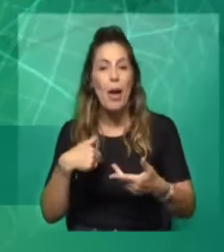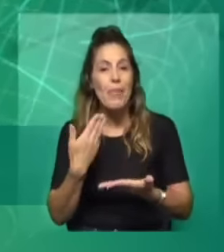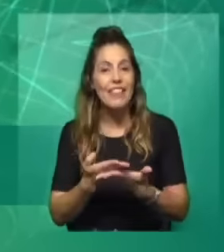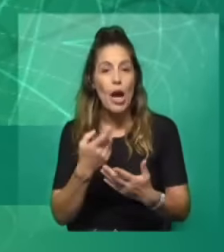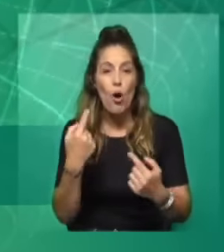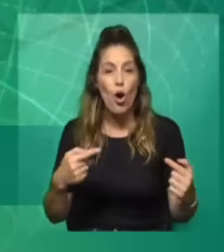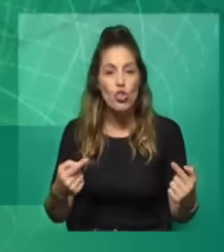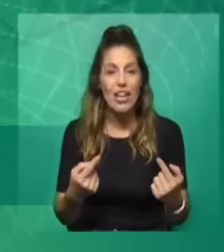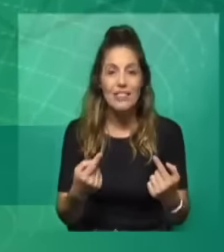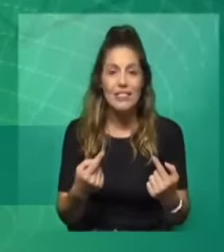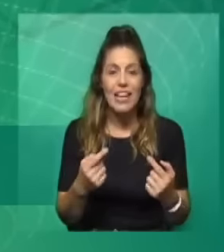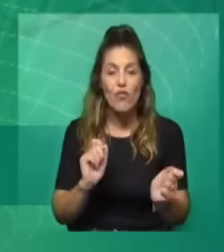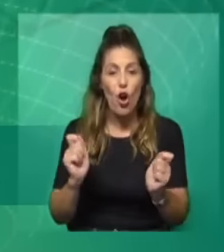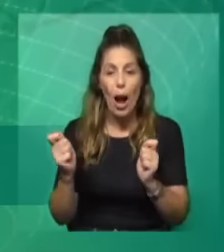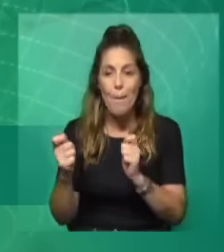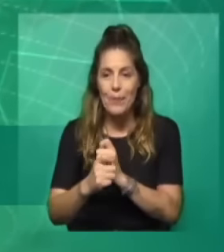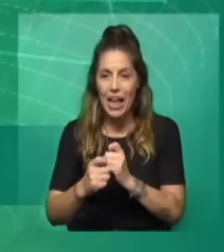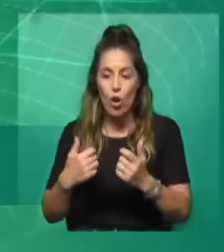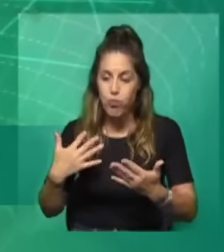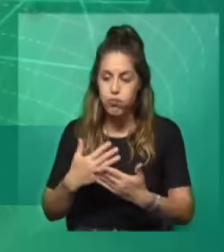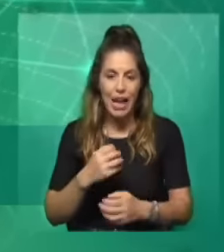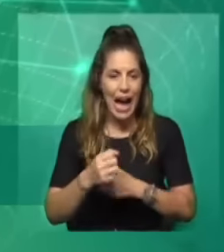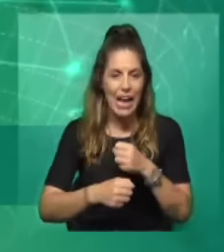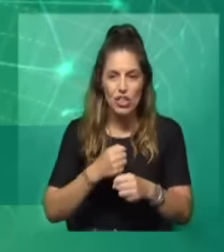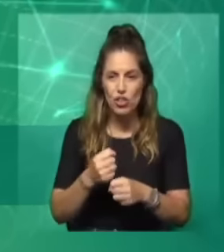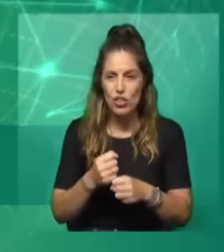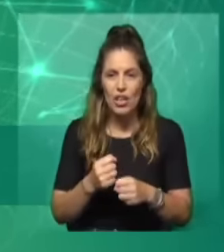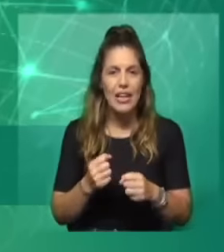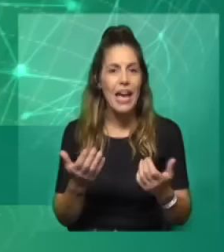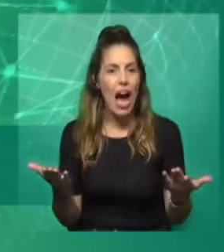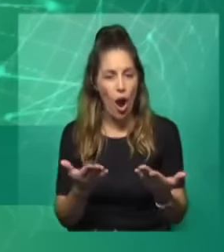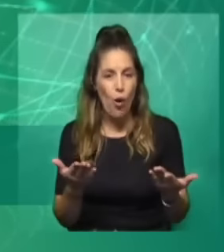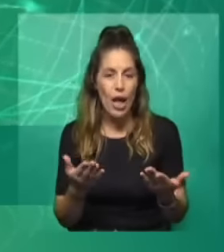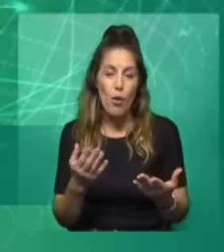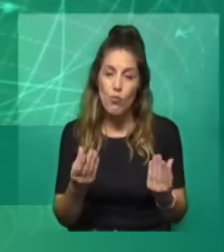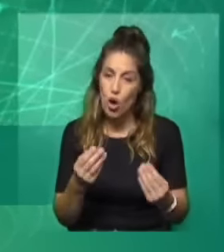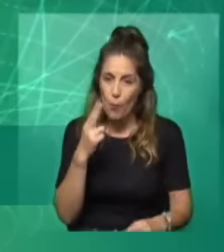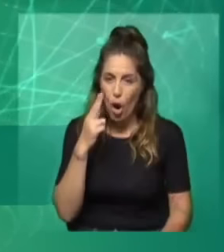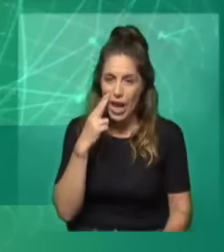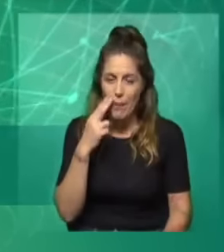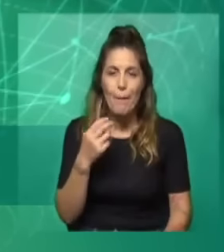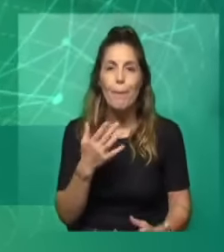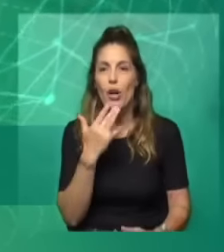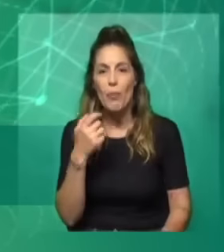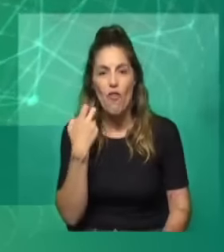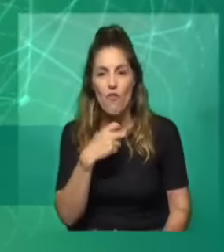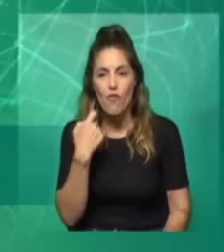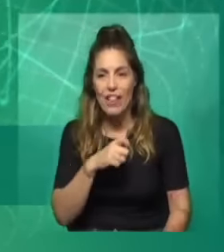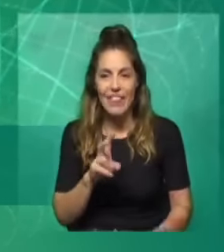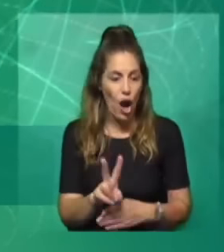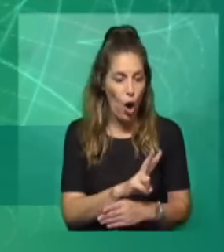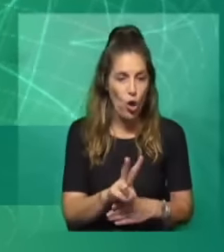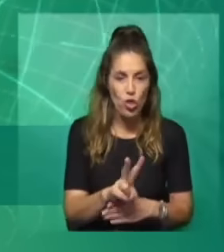que que fueron cambiando durante estos años y nos generó este bastante inconveniente la falta de de patrullaje en la zona de